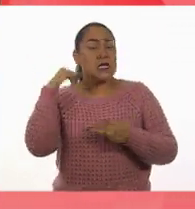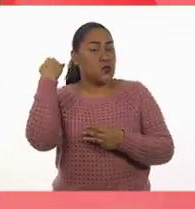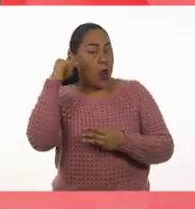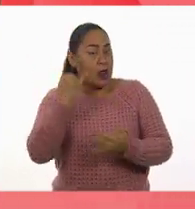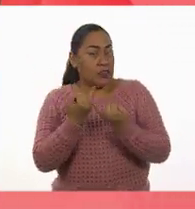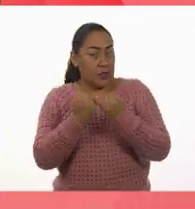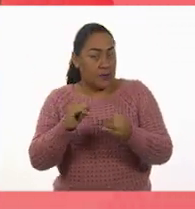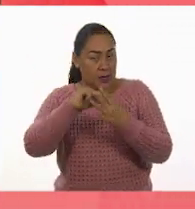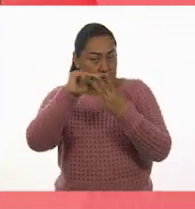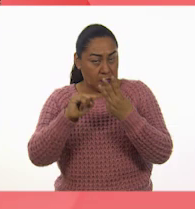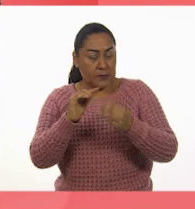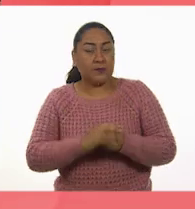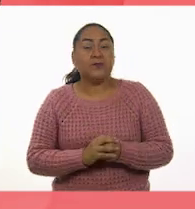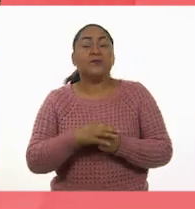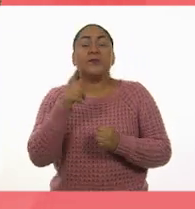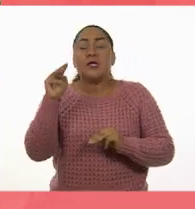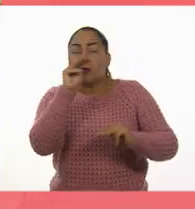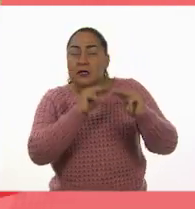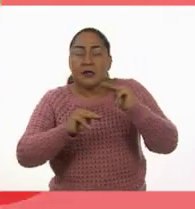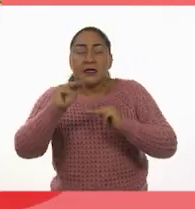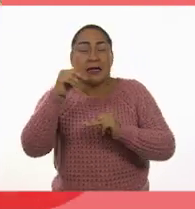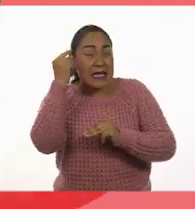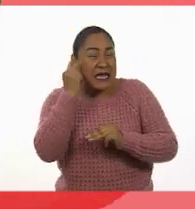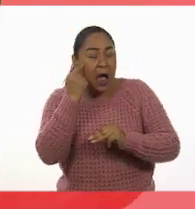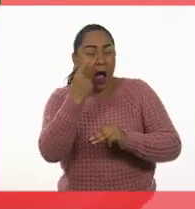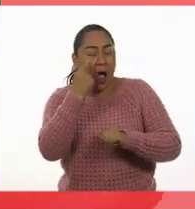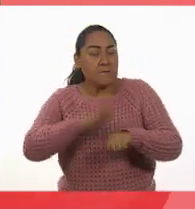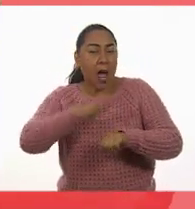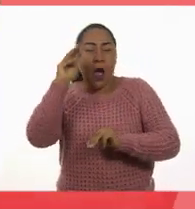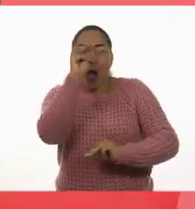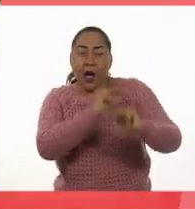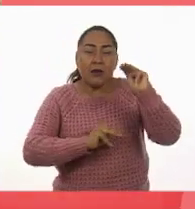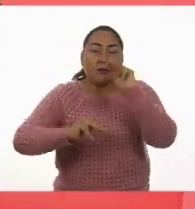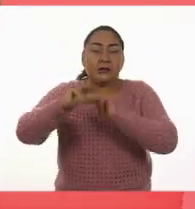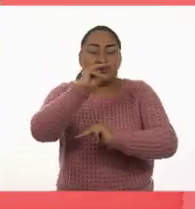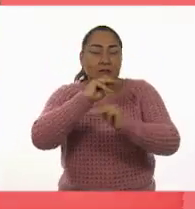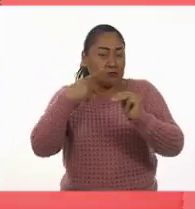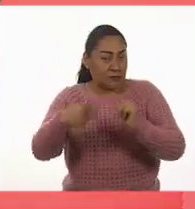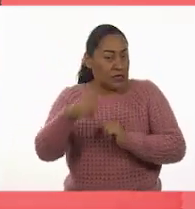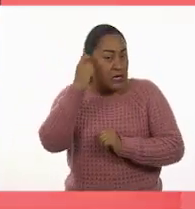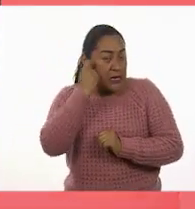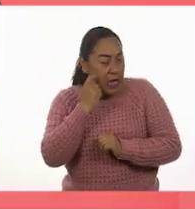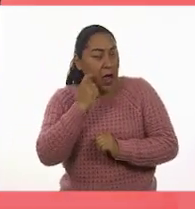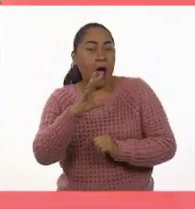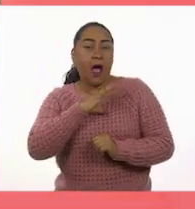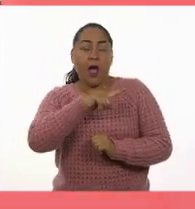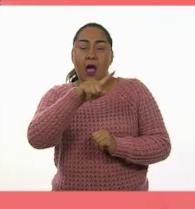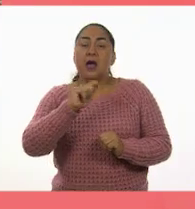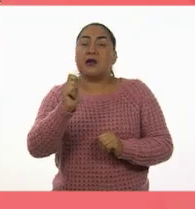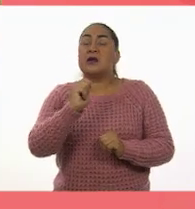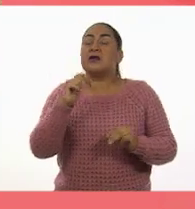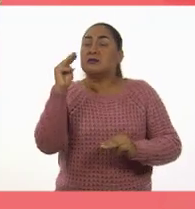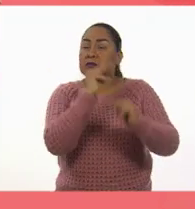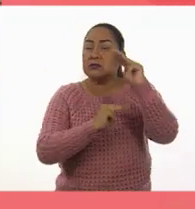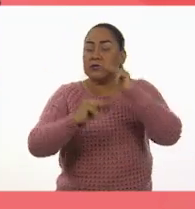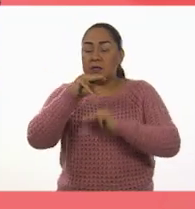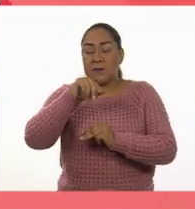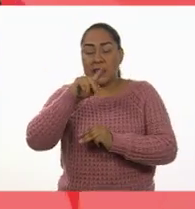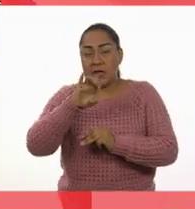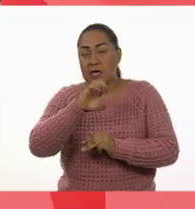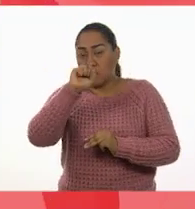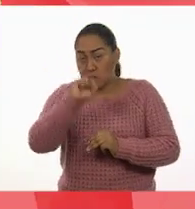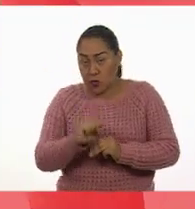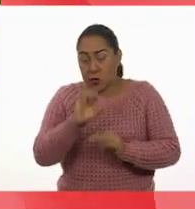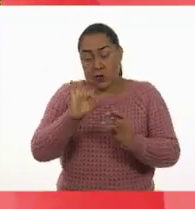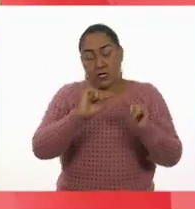Independencia. El relieve de Guerrero es de los más montañosos de nuestro país. En él destacan la Sierra Madre del Sur, que corre paralela